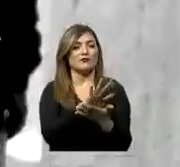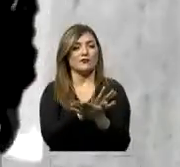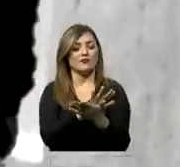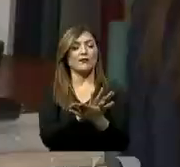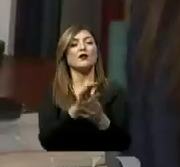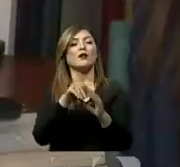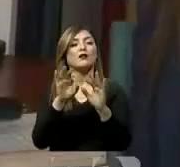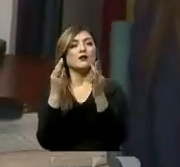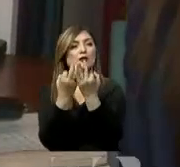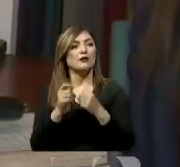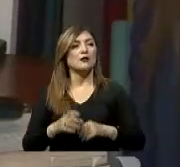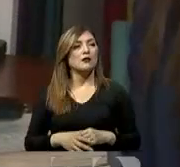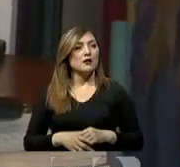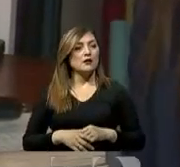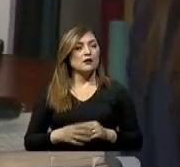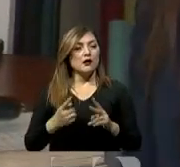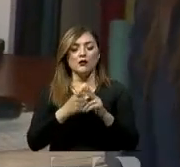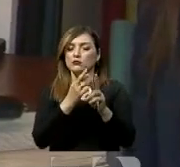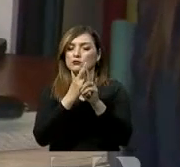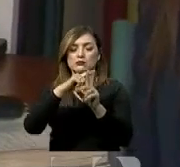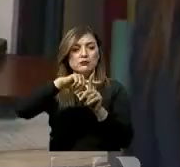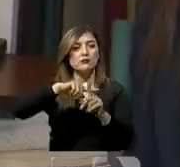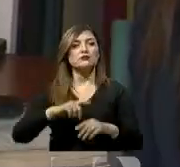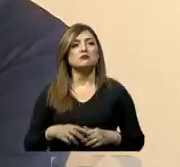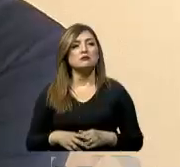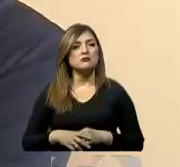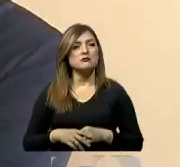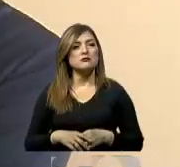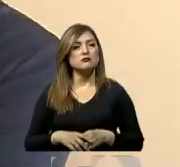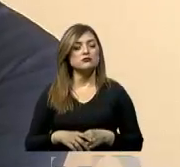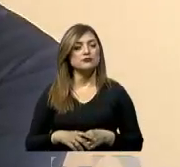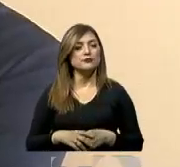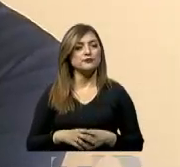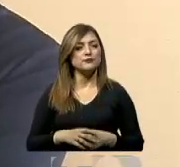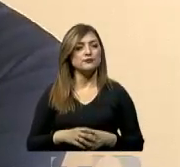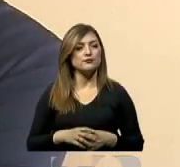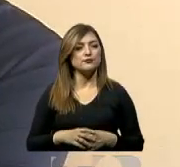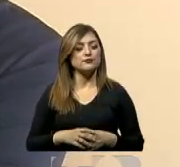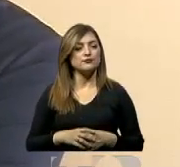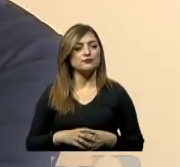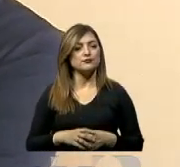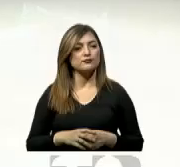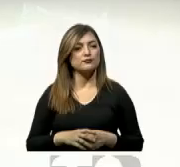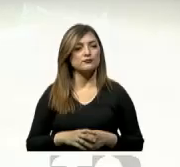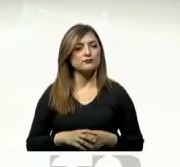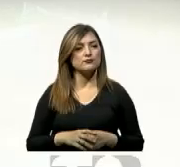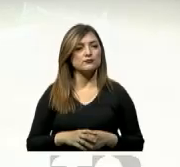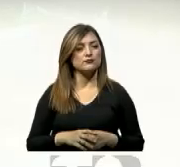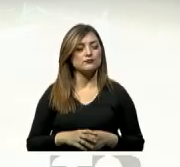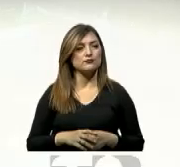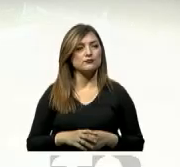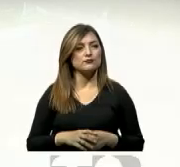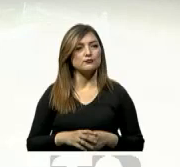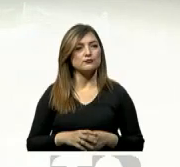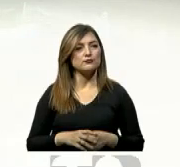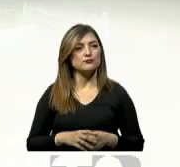núcleos familiares, los cuales ya han dado resultados positivos. En Quito, Natalie Jiménez, 24 horas. Bueno,